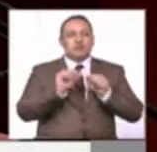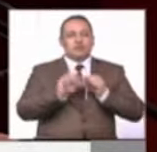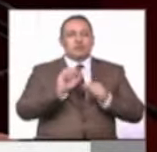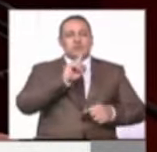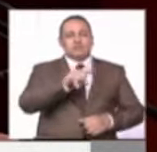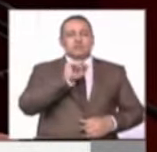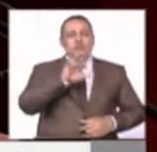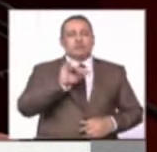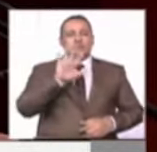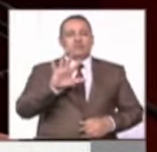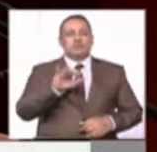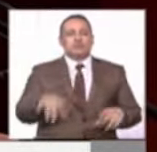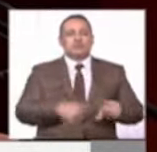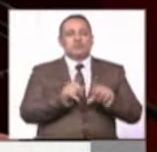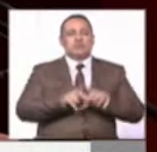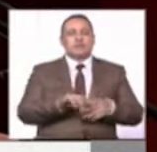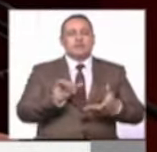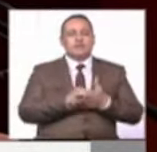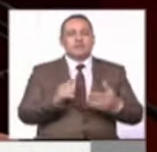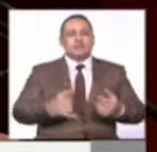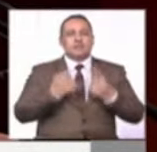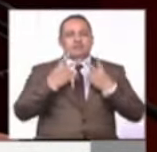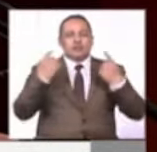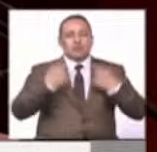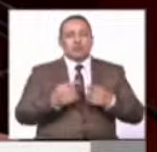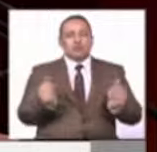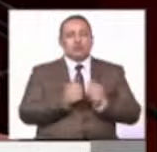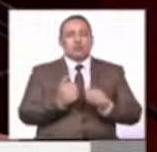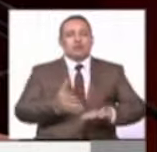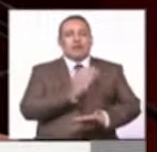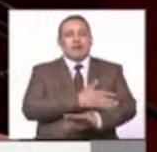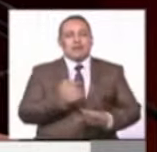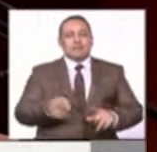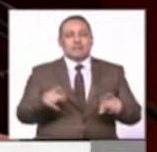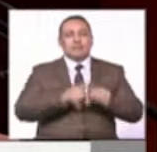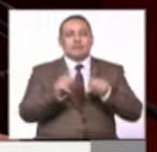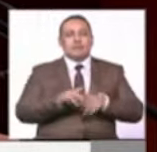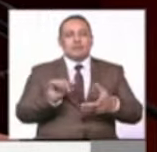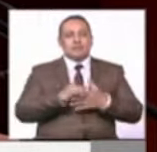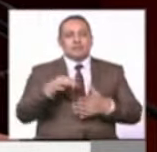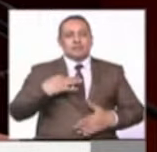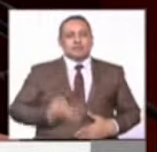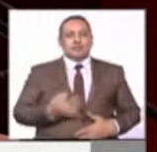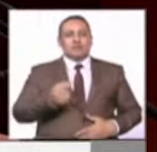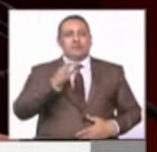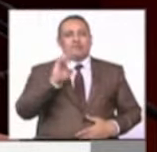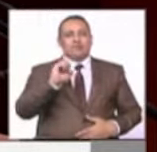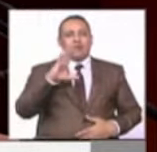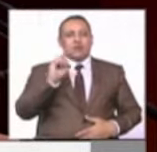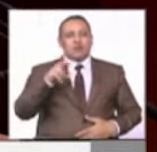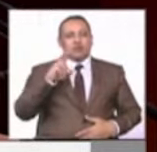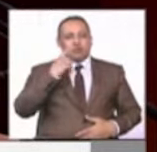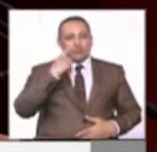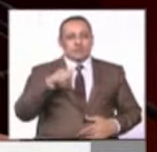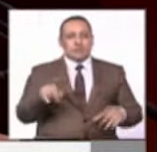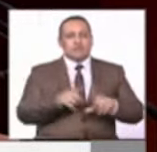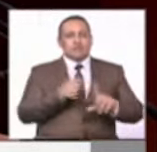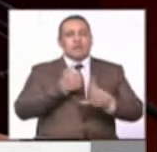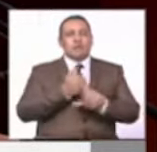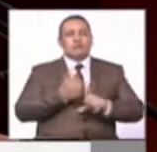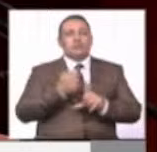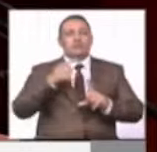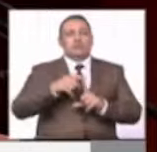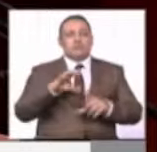155 es más en una reciente sentencia en el caso del señor Falconí el propio